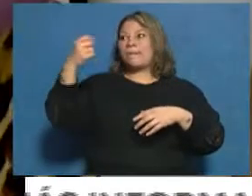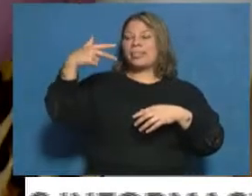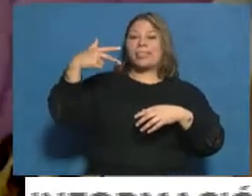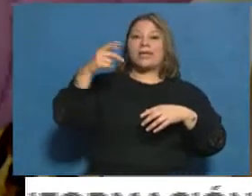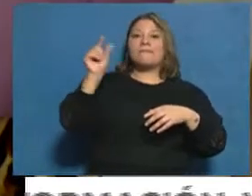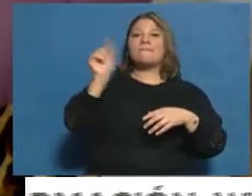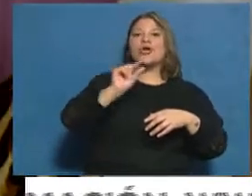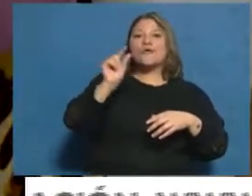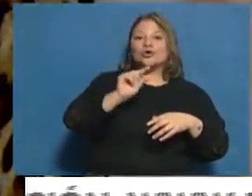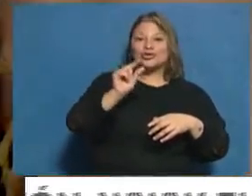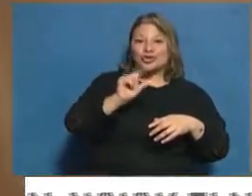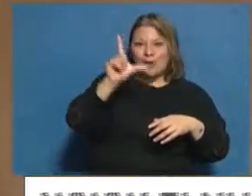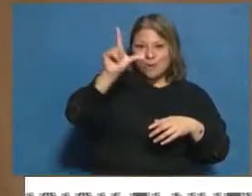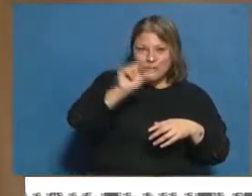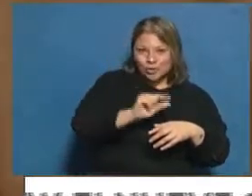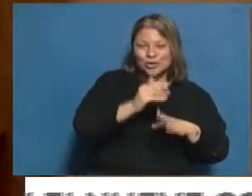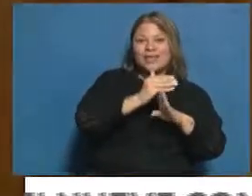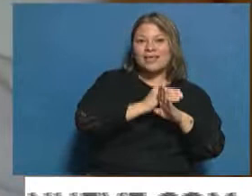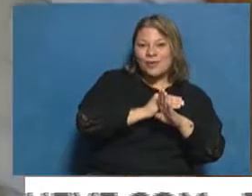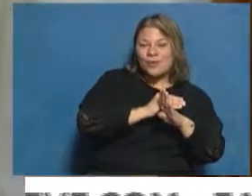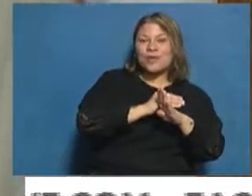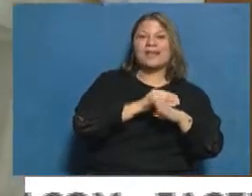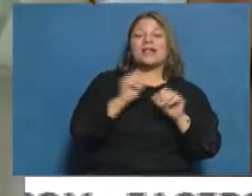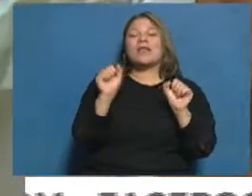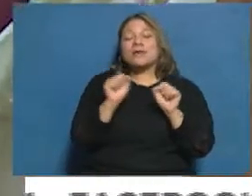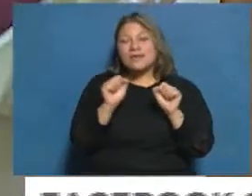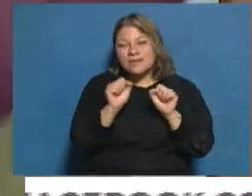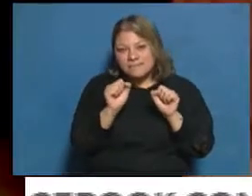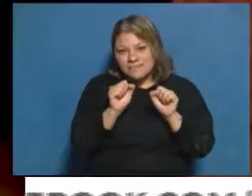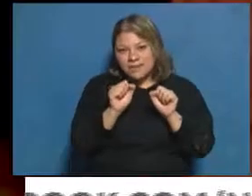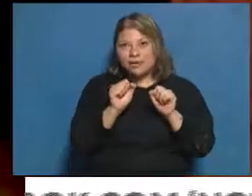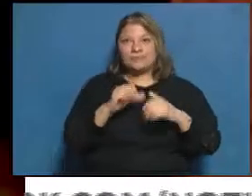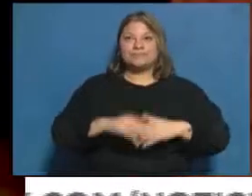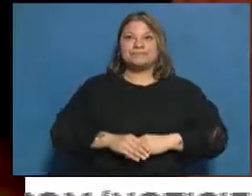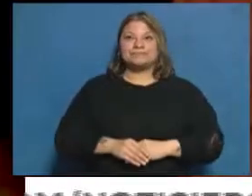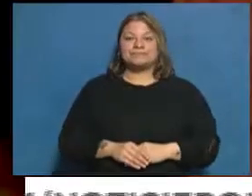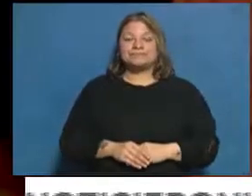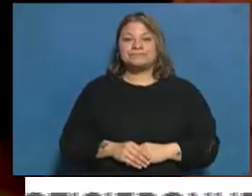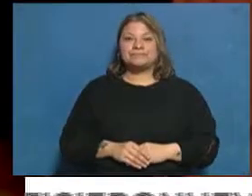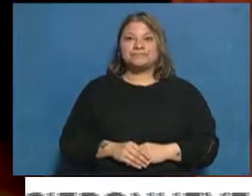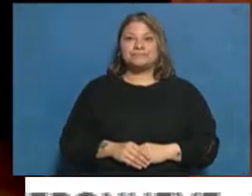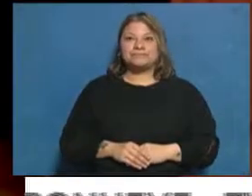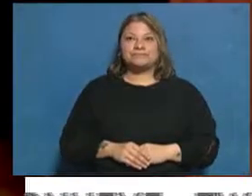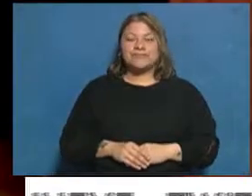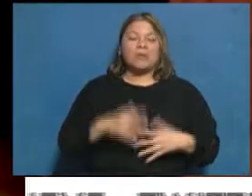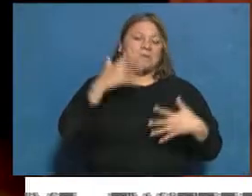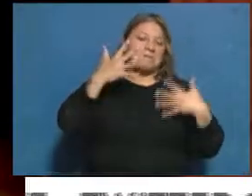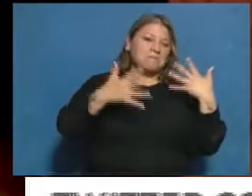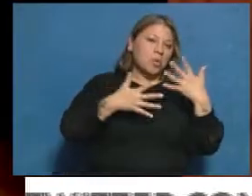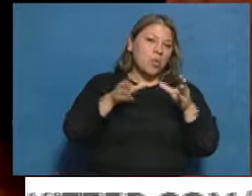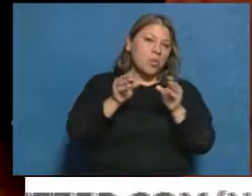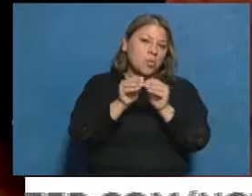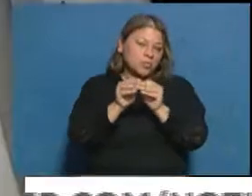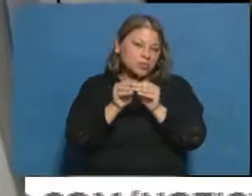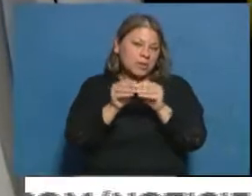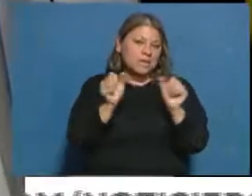promociones que tenemos de descuento en lo que sería invierno, alto invierno, en realidad. Es como mezclado, un